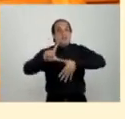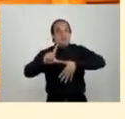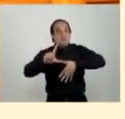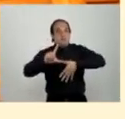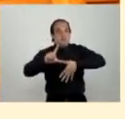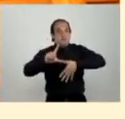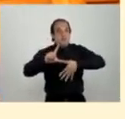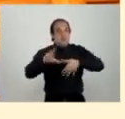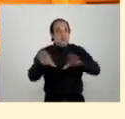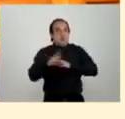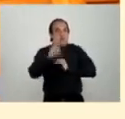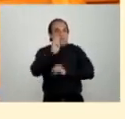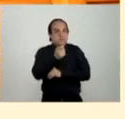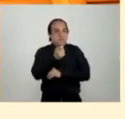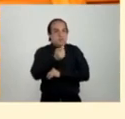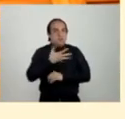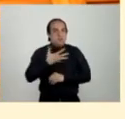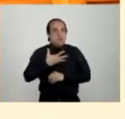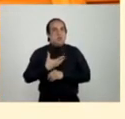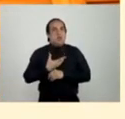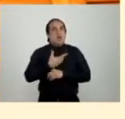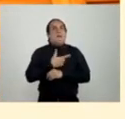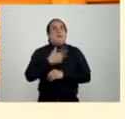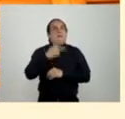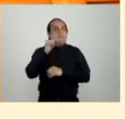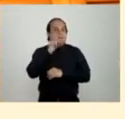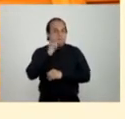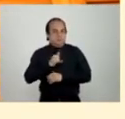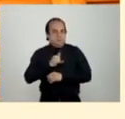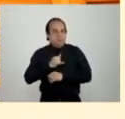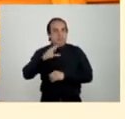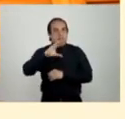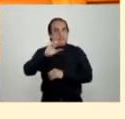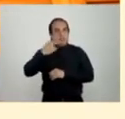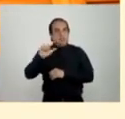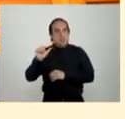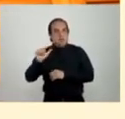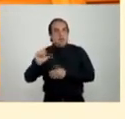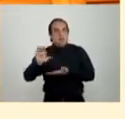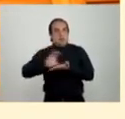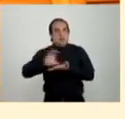Bruno Arpaia y Pino Cacucci, italianos, Chavarría, colombiano,